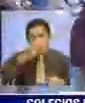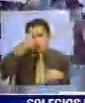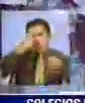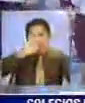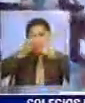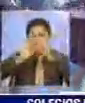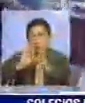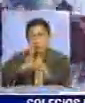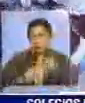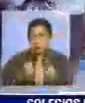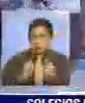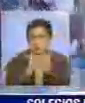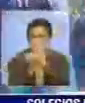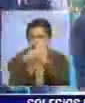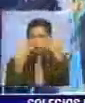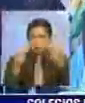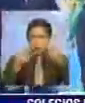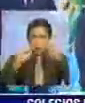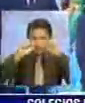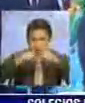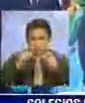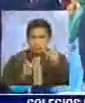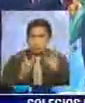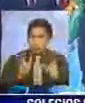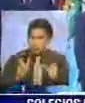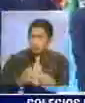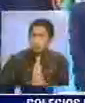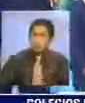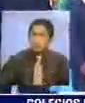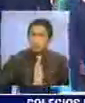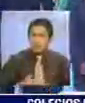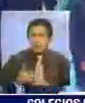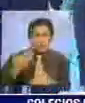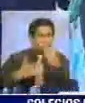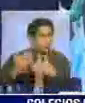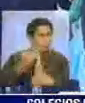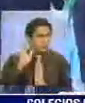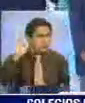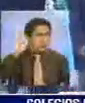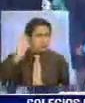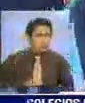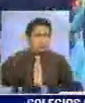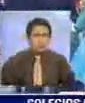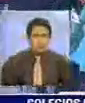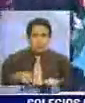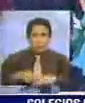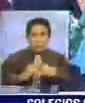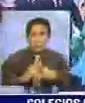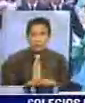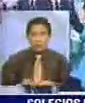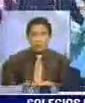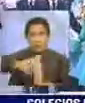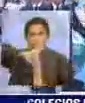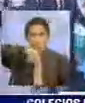la decoración de su carro alegórico, y el personaje tan querido por todos los ecuatorianos. El otro día estaba oyendo la historia del origen de